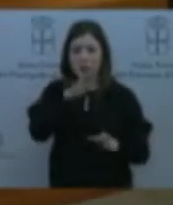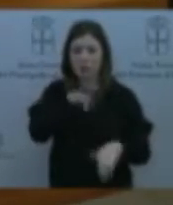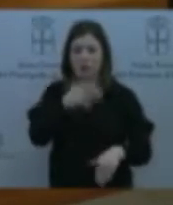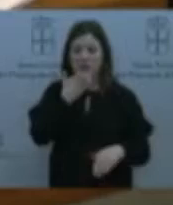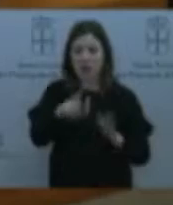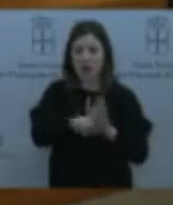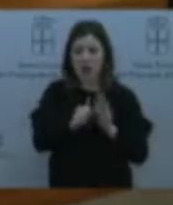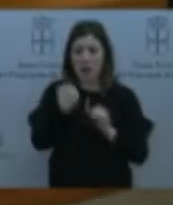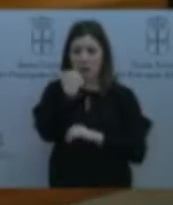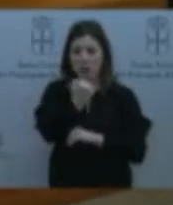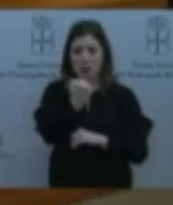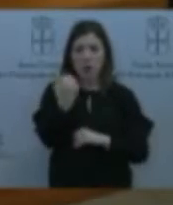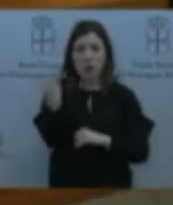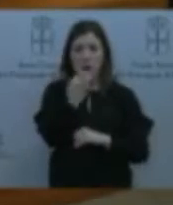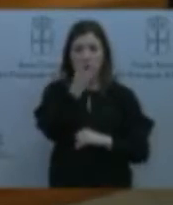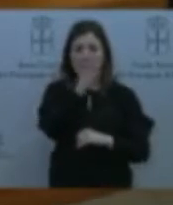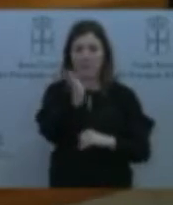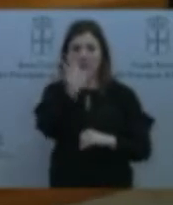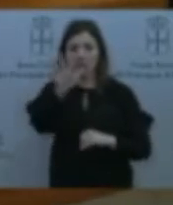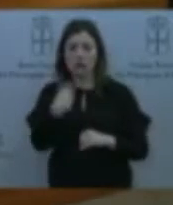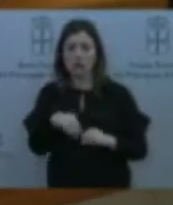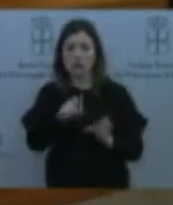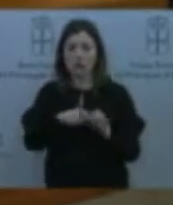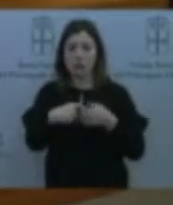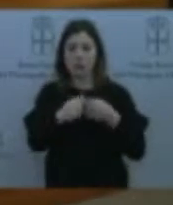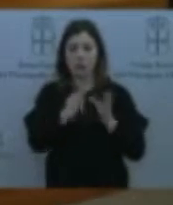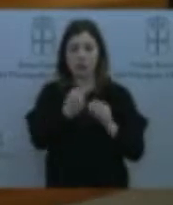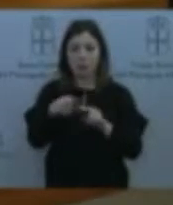de la Junta General. Eso es lo que ustedes dijeron. Si se